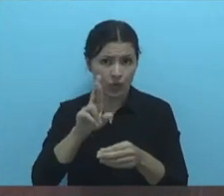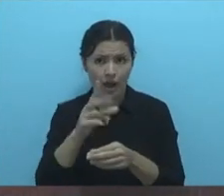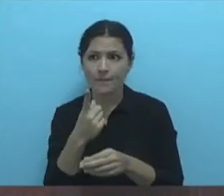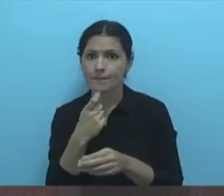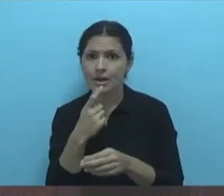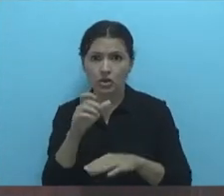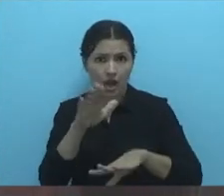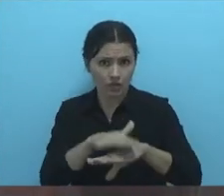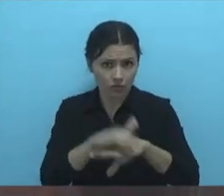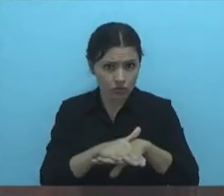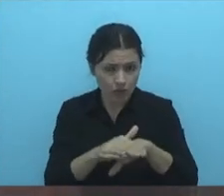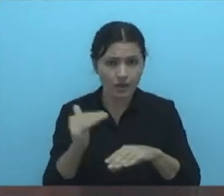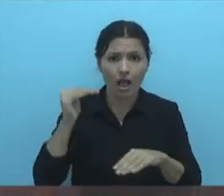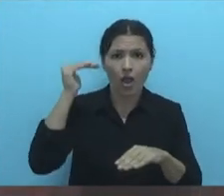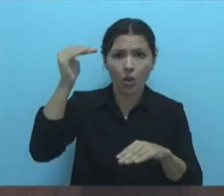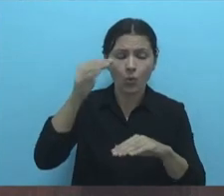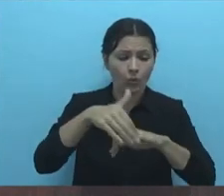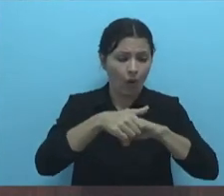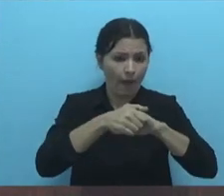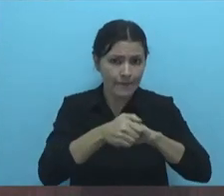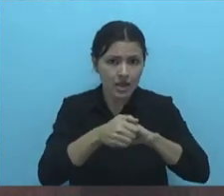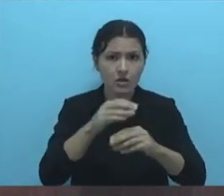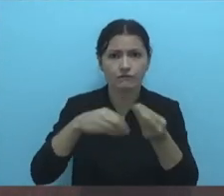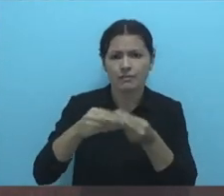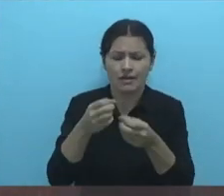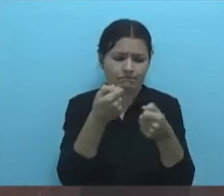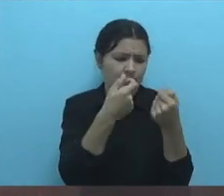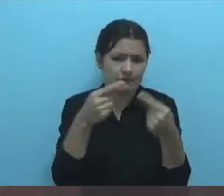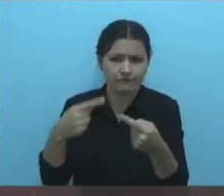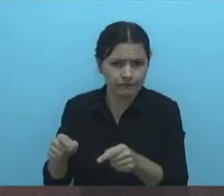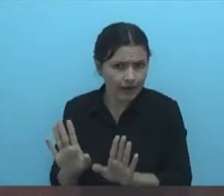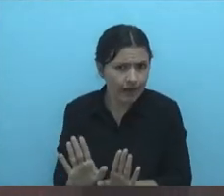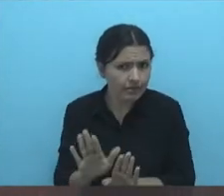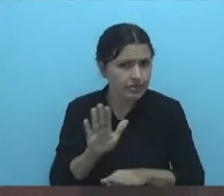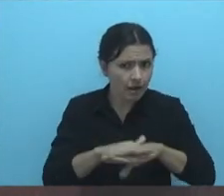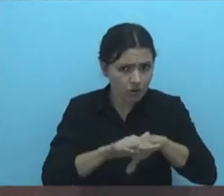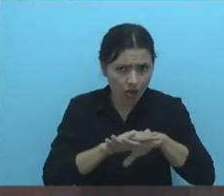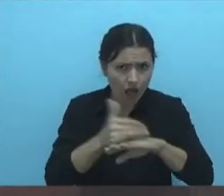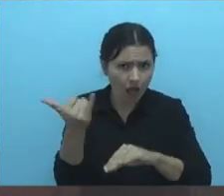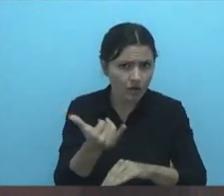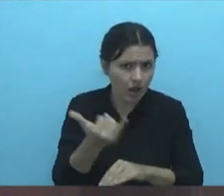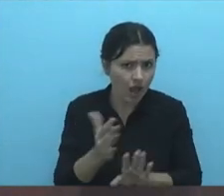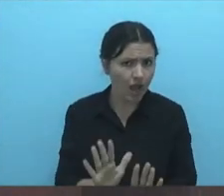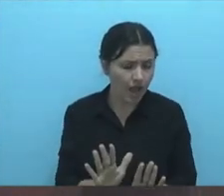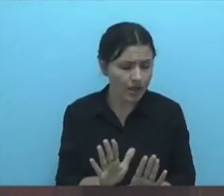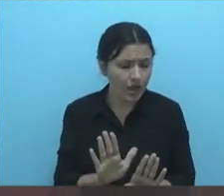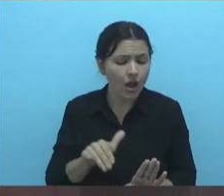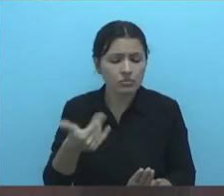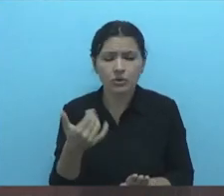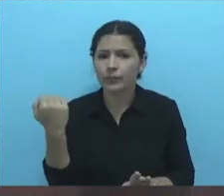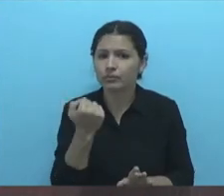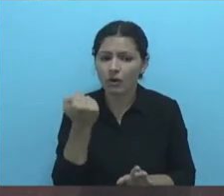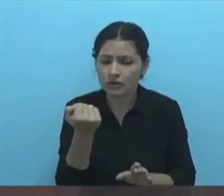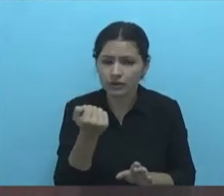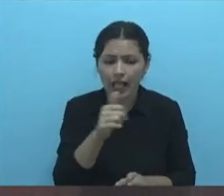varones por adultos por familiares por amigos y queremos hacer algo al respecto y queremos hacerlo dándole información a esos niños para que puedan